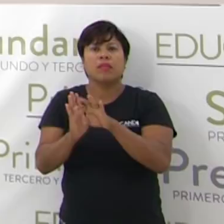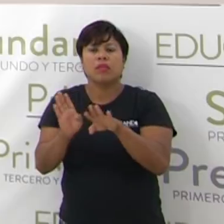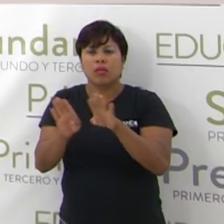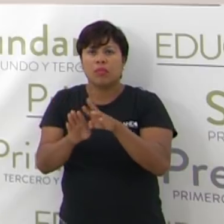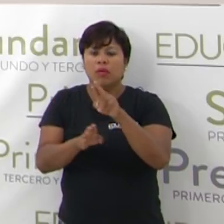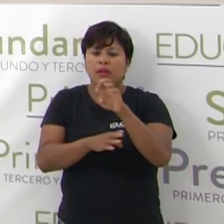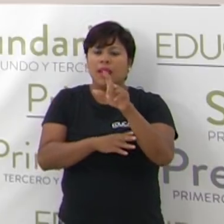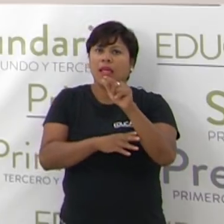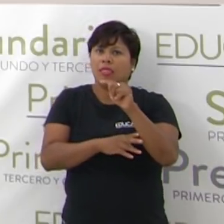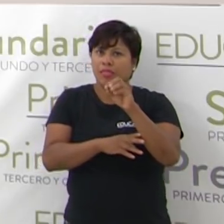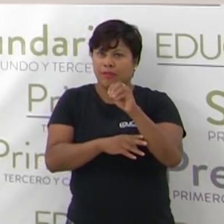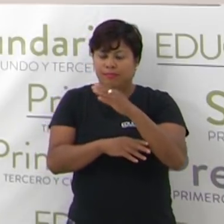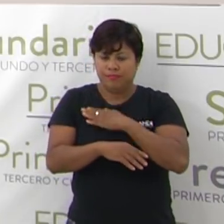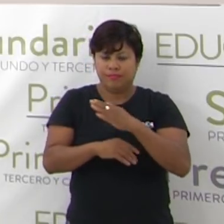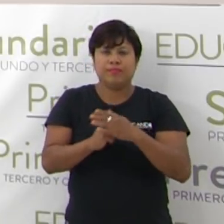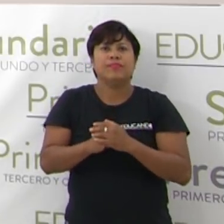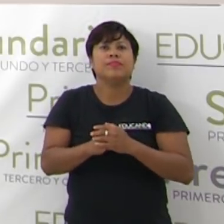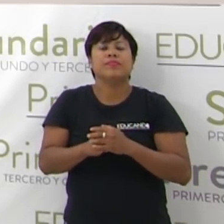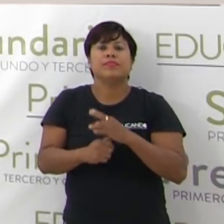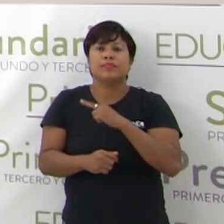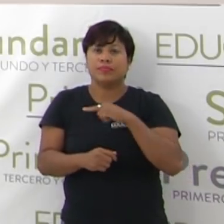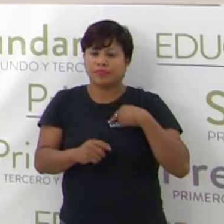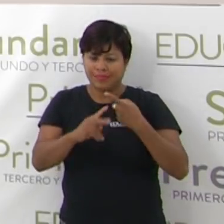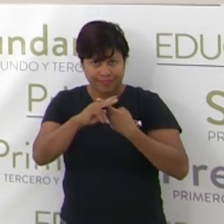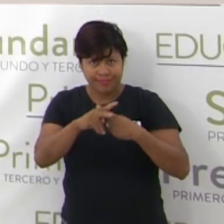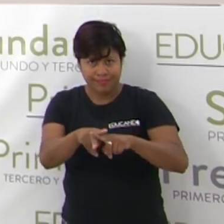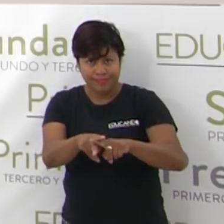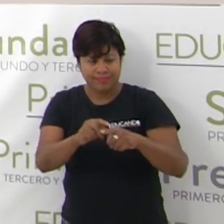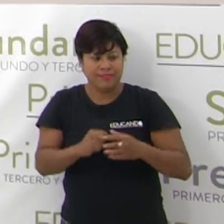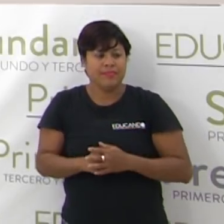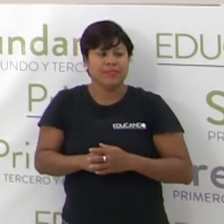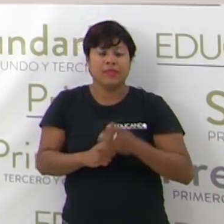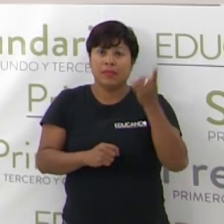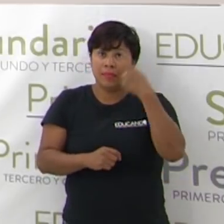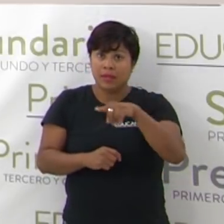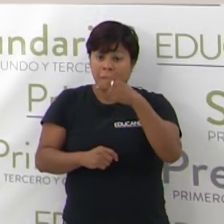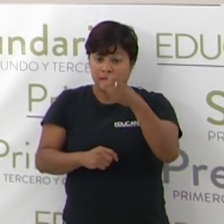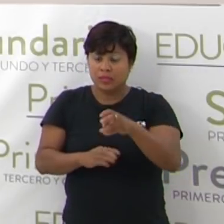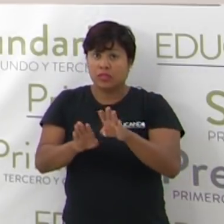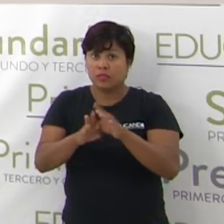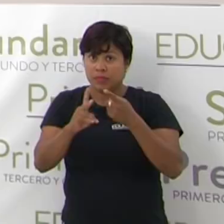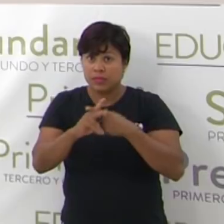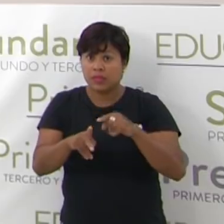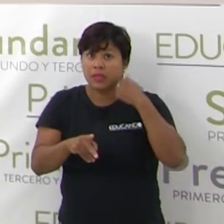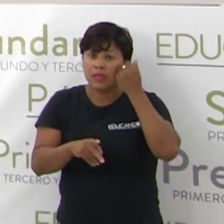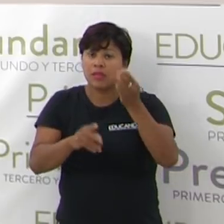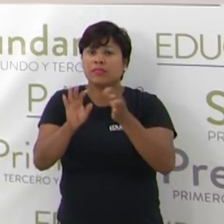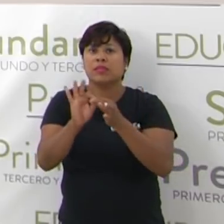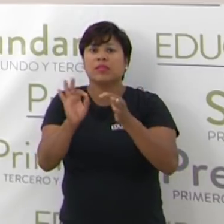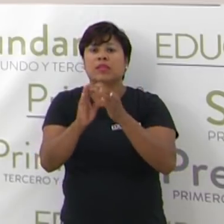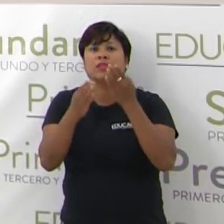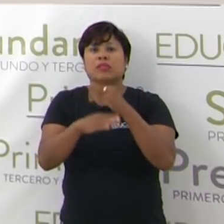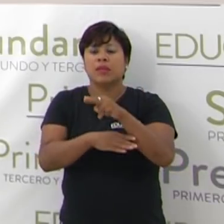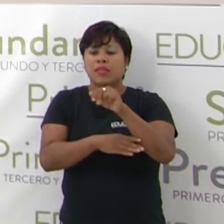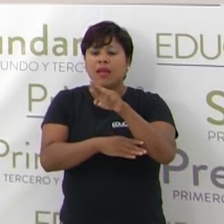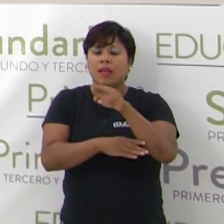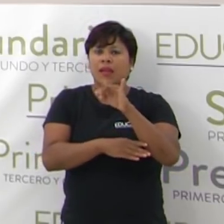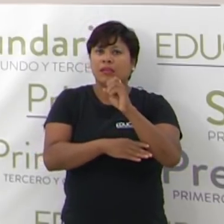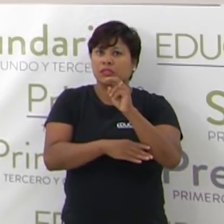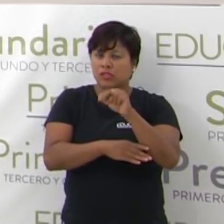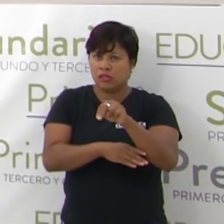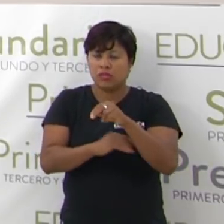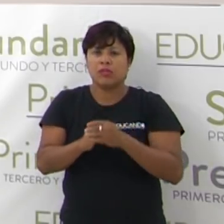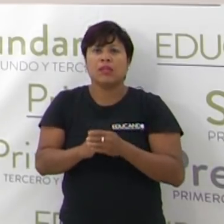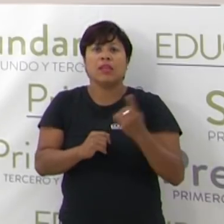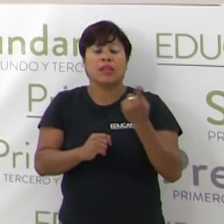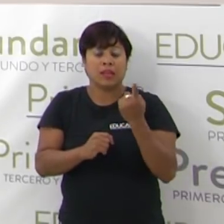relato. Bueno, entonces vamos a iniciar. Para empezar, quiero contarles que la narración se